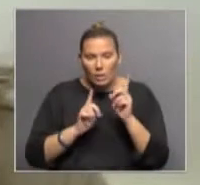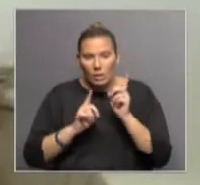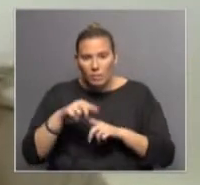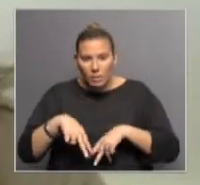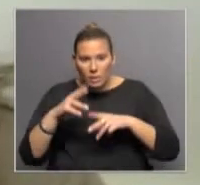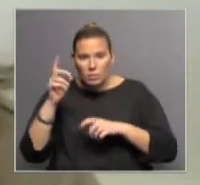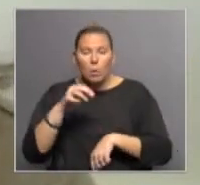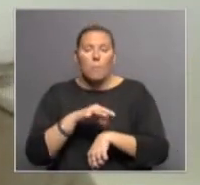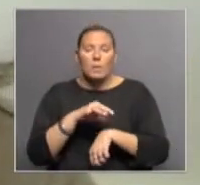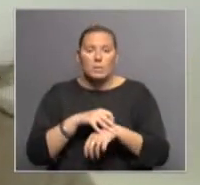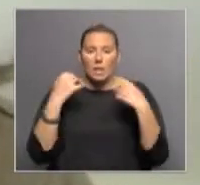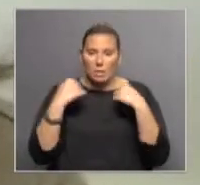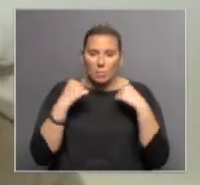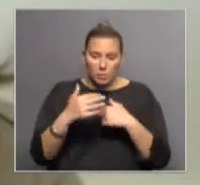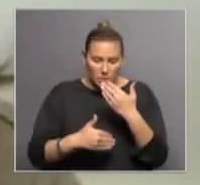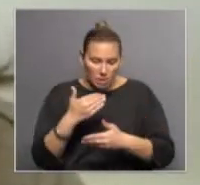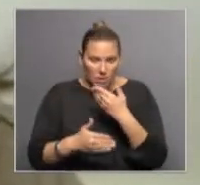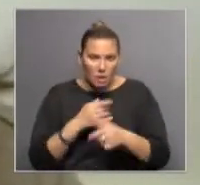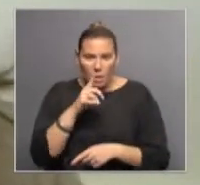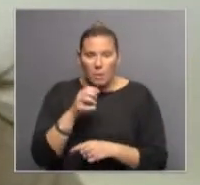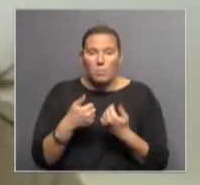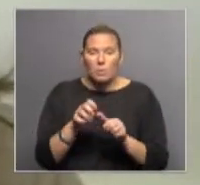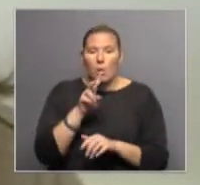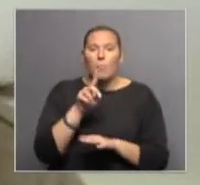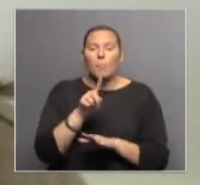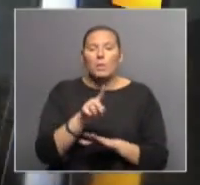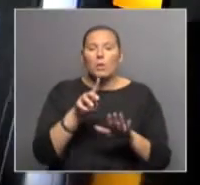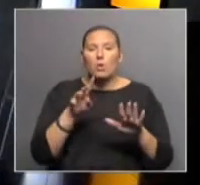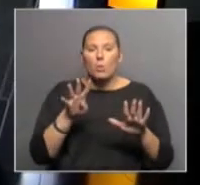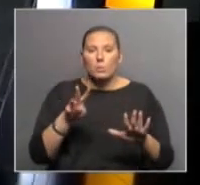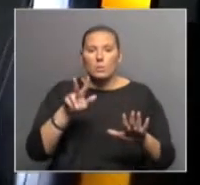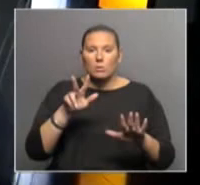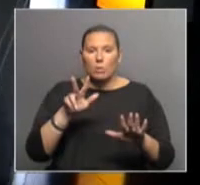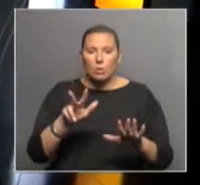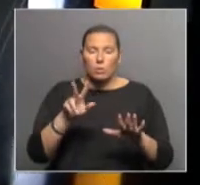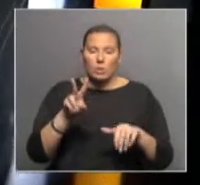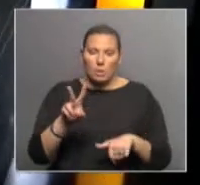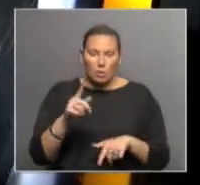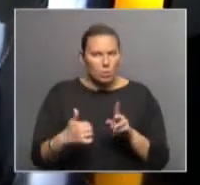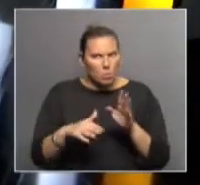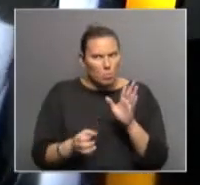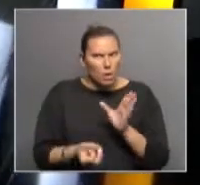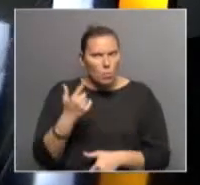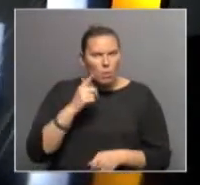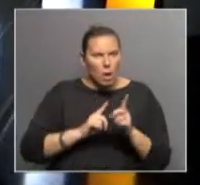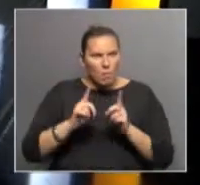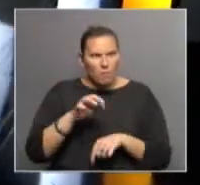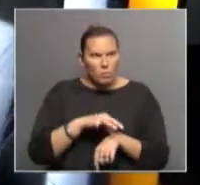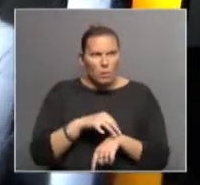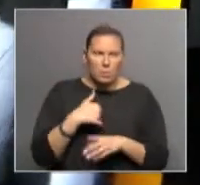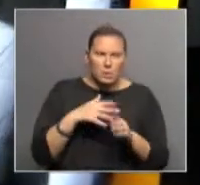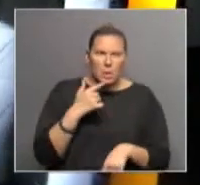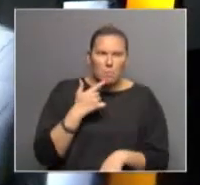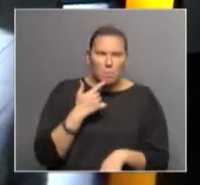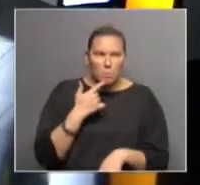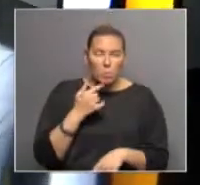se desarrolla en esta cátedra que empezó en 1982. Mirá, debe ser de las más nuevas tal vez, ¿no? De Facultad de Medicina.